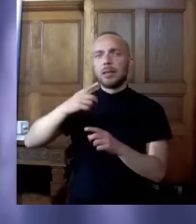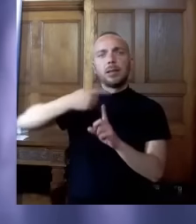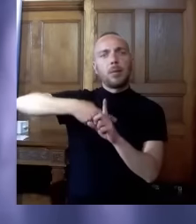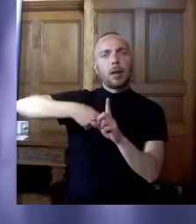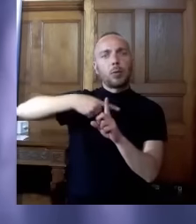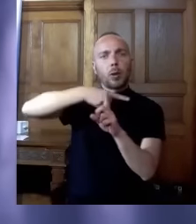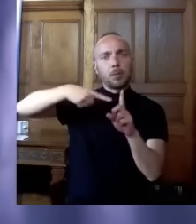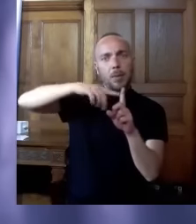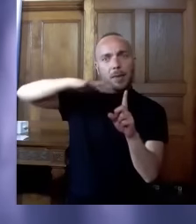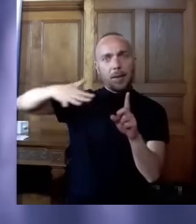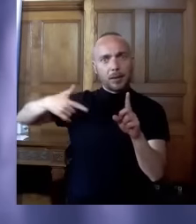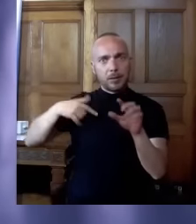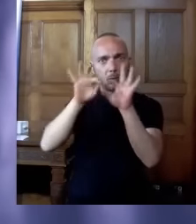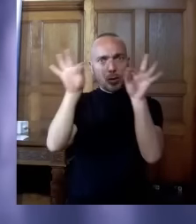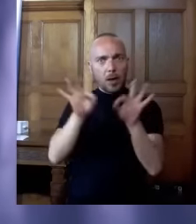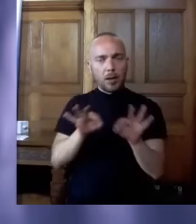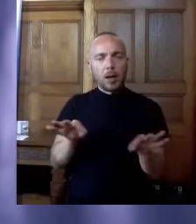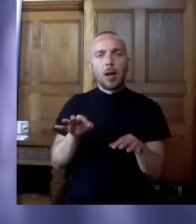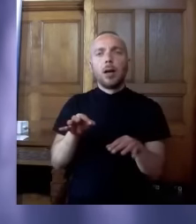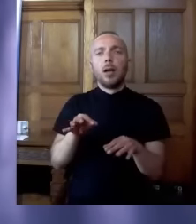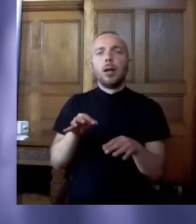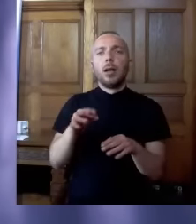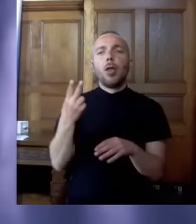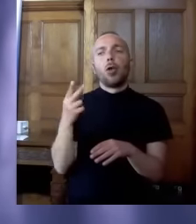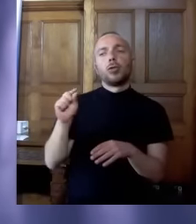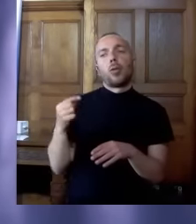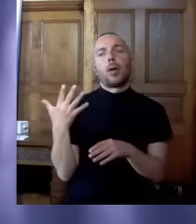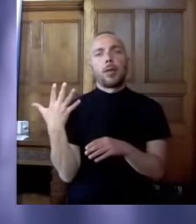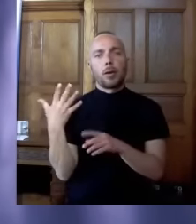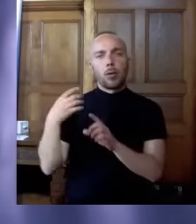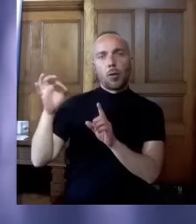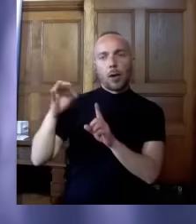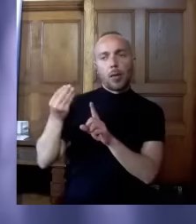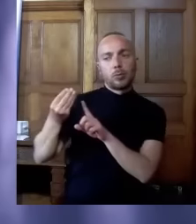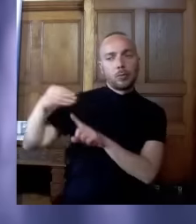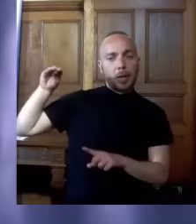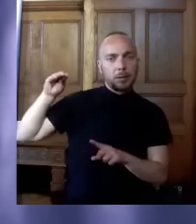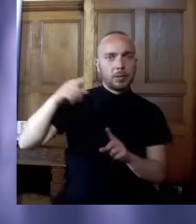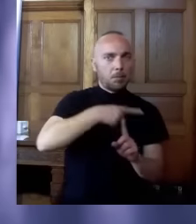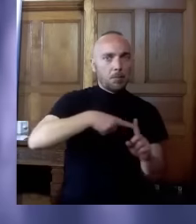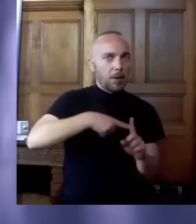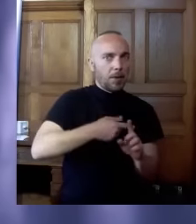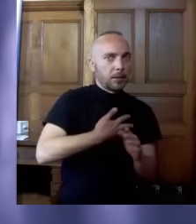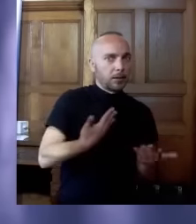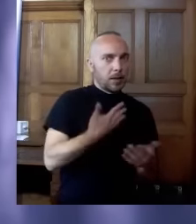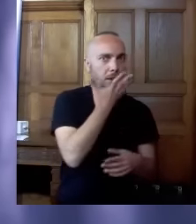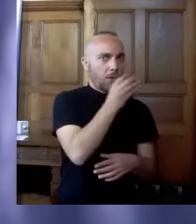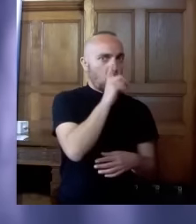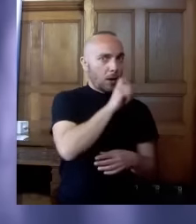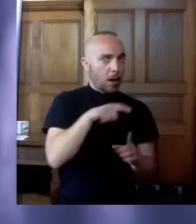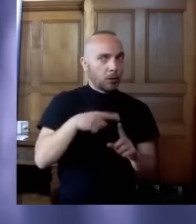euskalerría subieron del orden de 2,5 gr por encima de las medias eh de los últimos 50